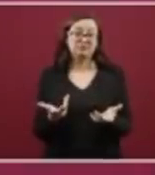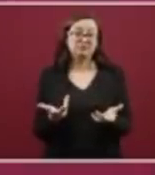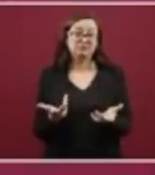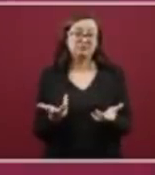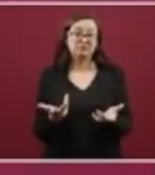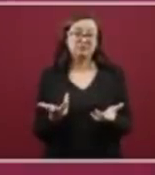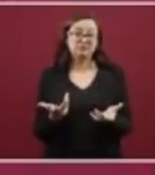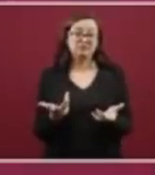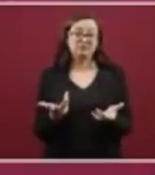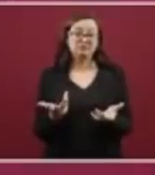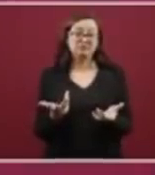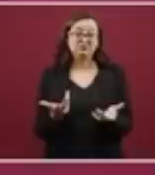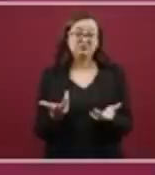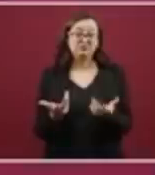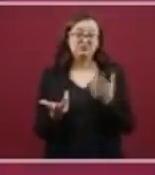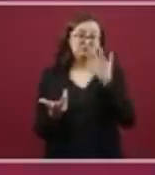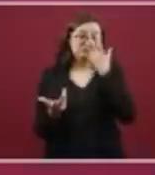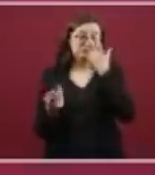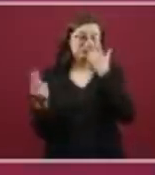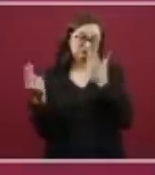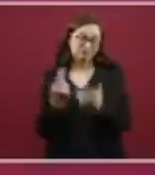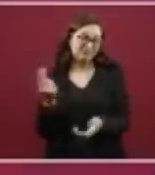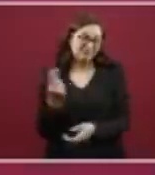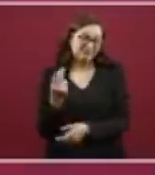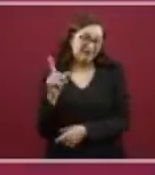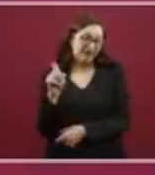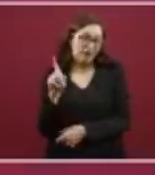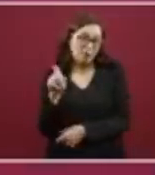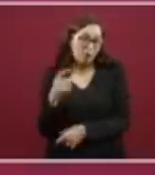significa básicamente agua.